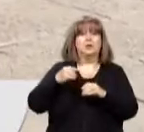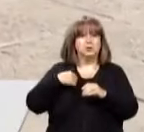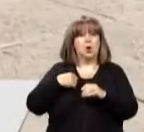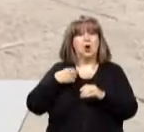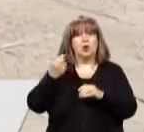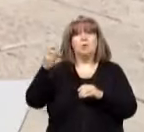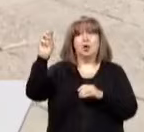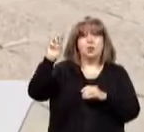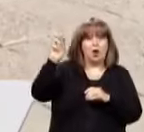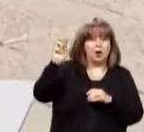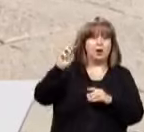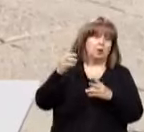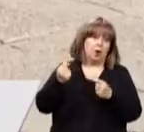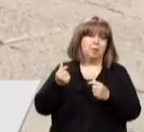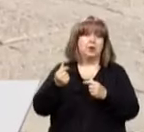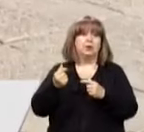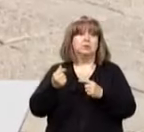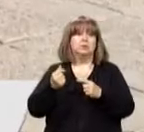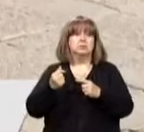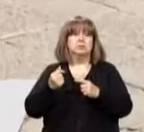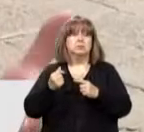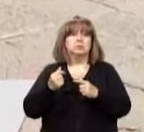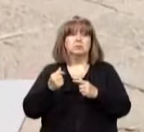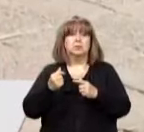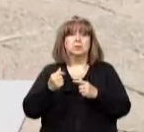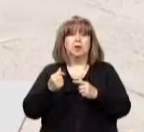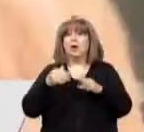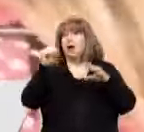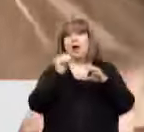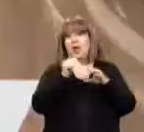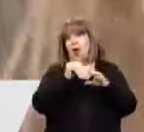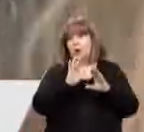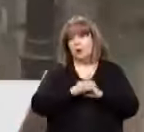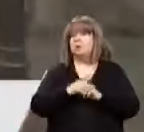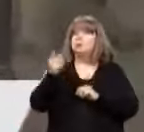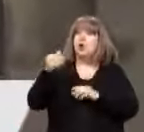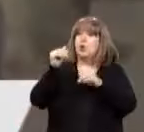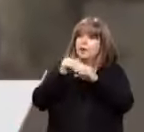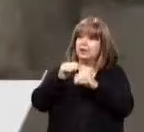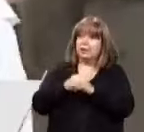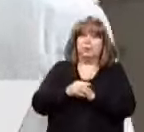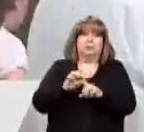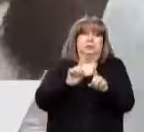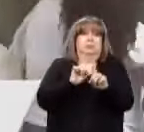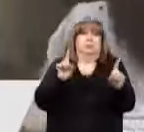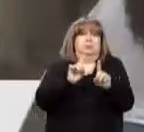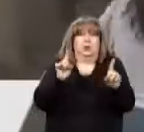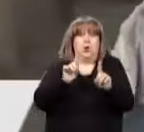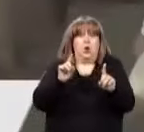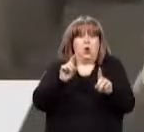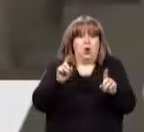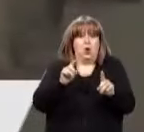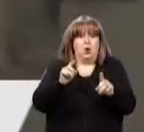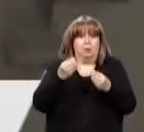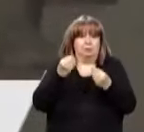de comprar a veces dólares o simplemente lo pongo a veces bueno en la caja de ahorro ahorro en enero no eso ya